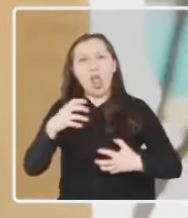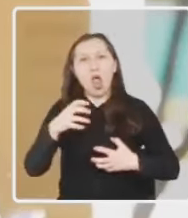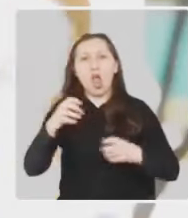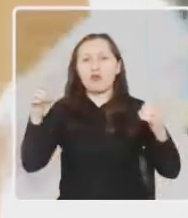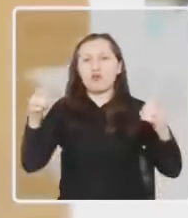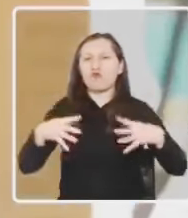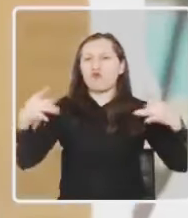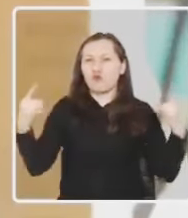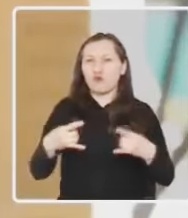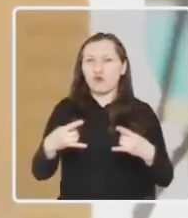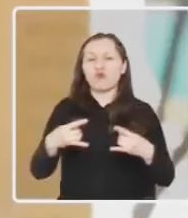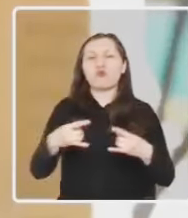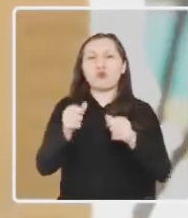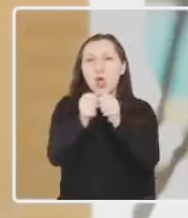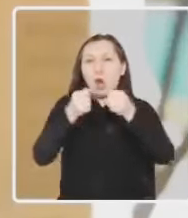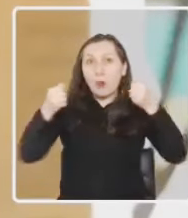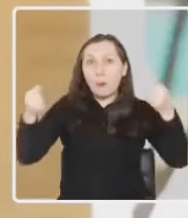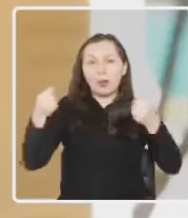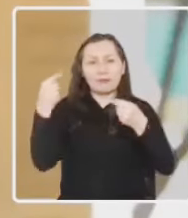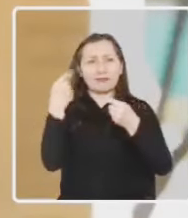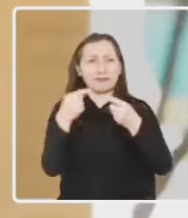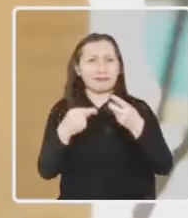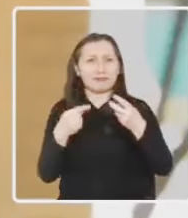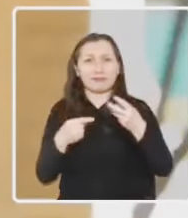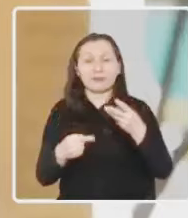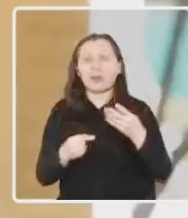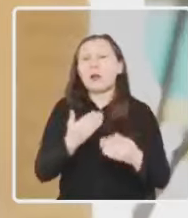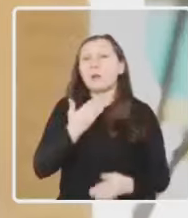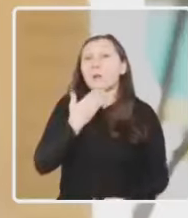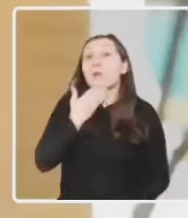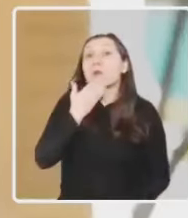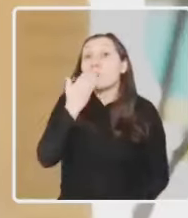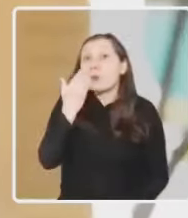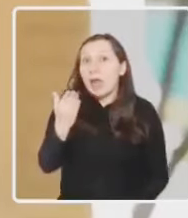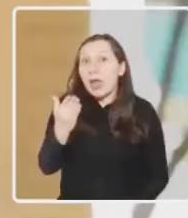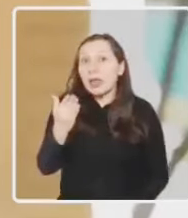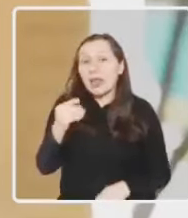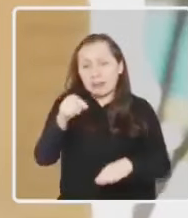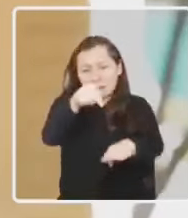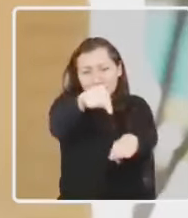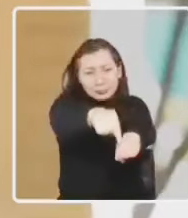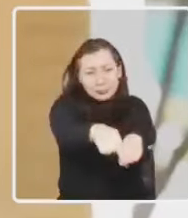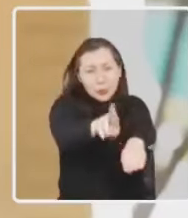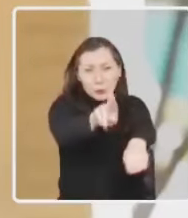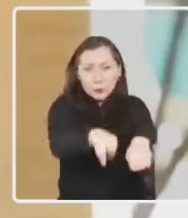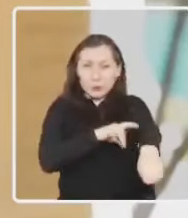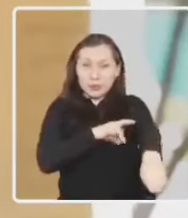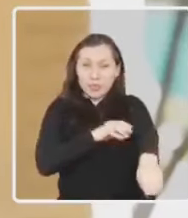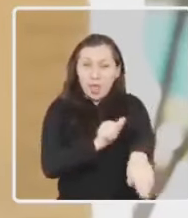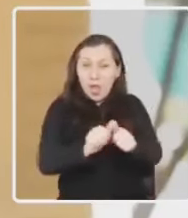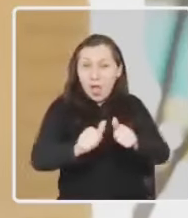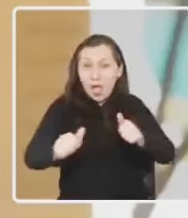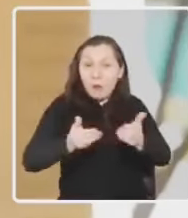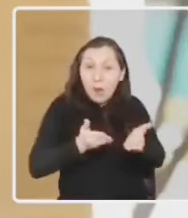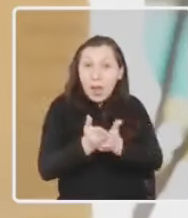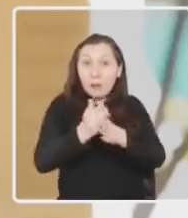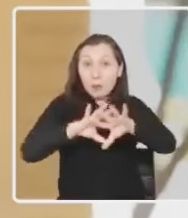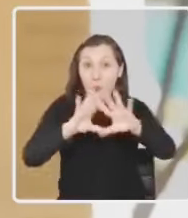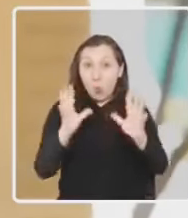Ropero, y tantos otros que desde Punta Arenas, allá lejos, en el sur de Chile, donde comienza el